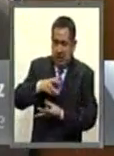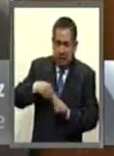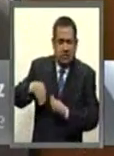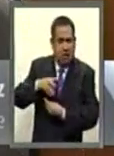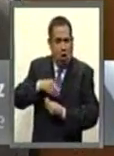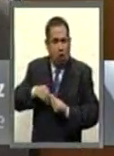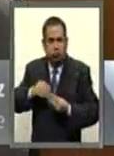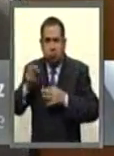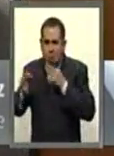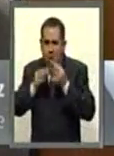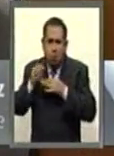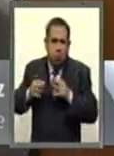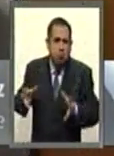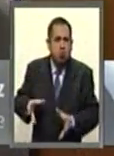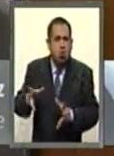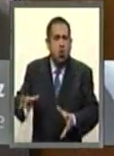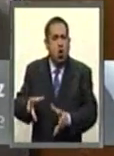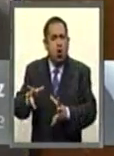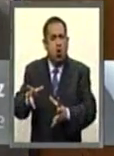promovió,